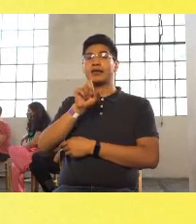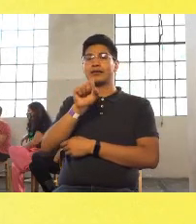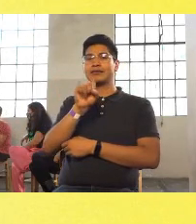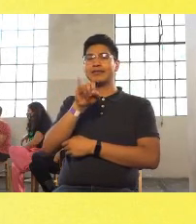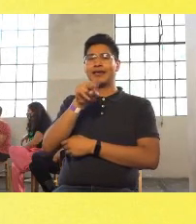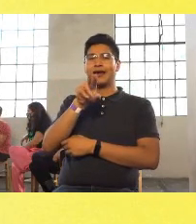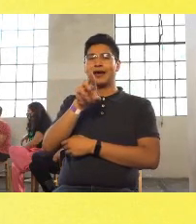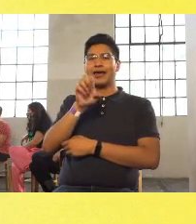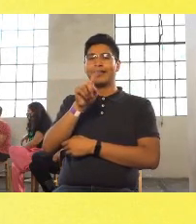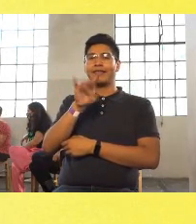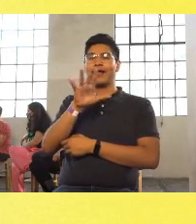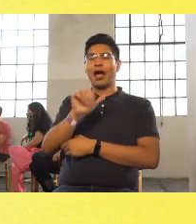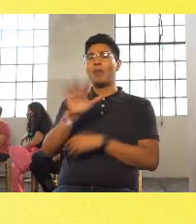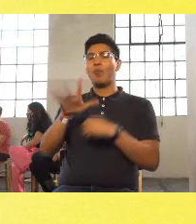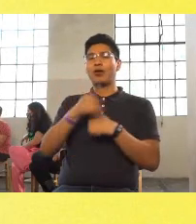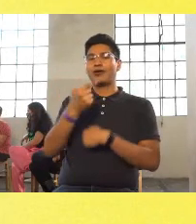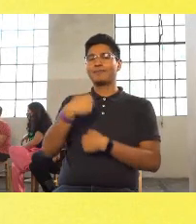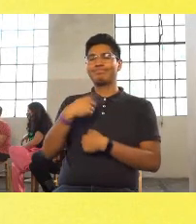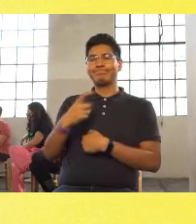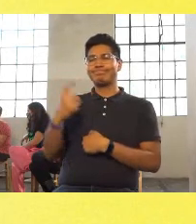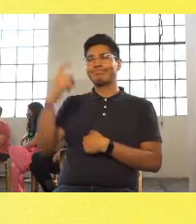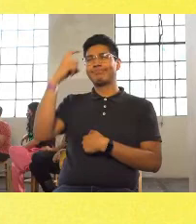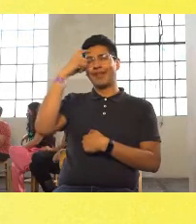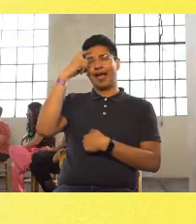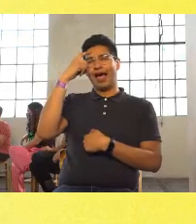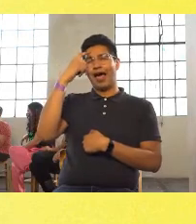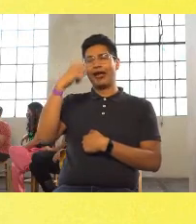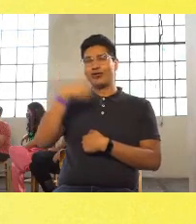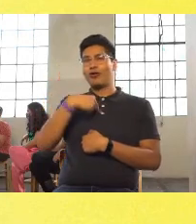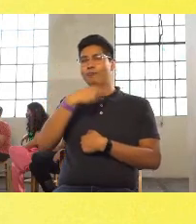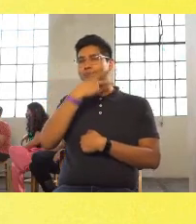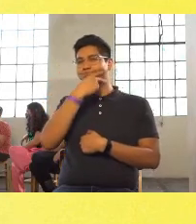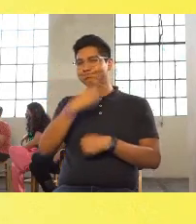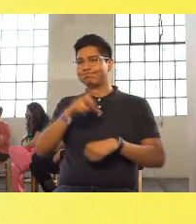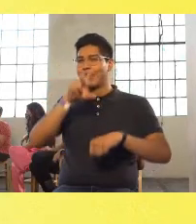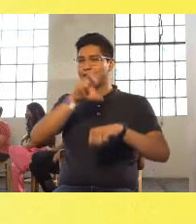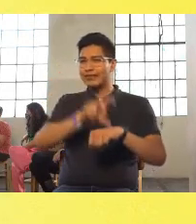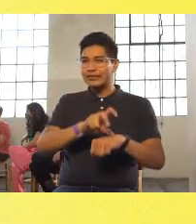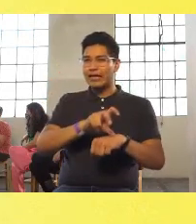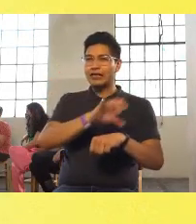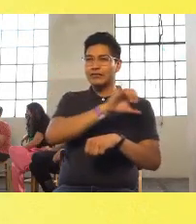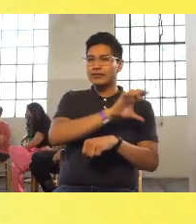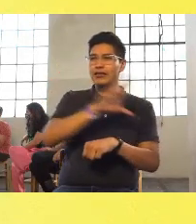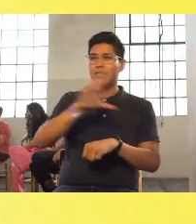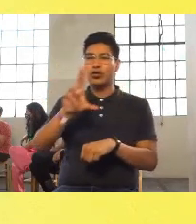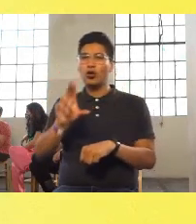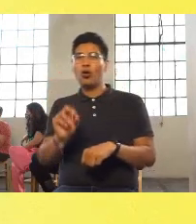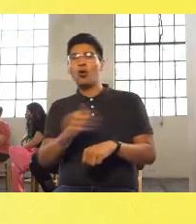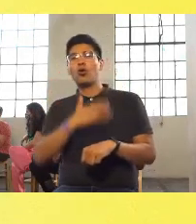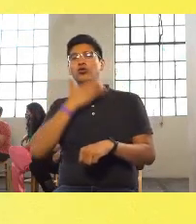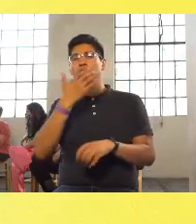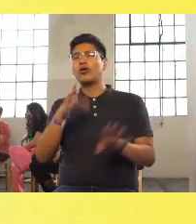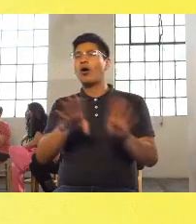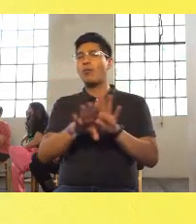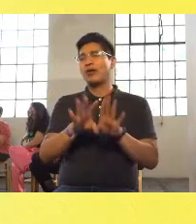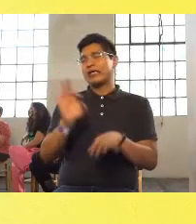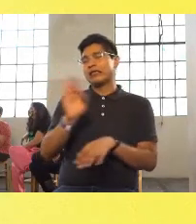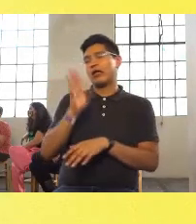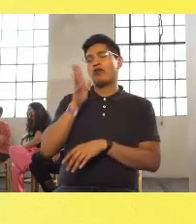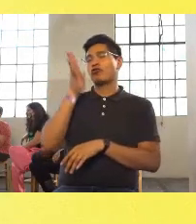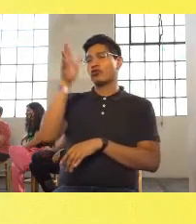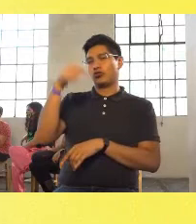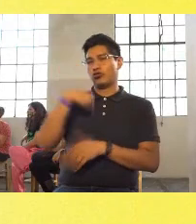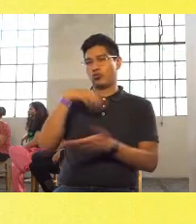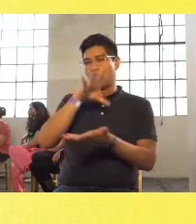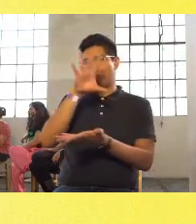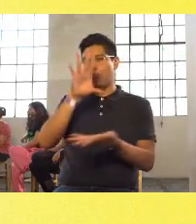del machismo, totalmente consciente de nuestros machismos, y al mismo tiempo te encanta la idea de pronto de imaginar una boda. Y dices, no, güey,